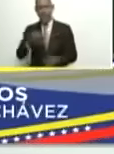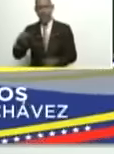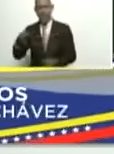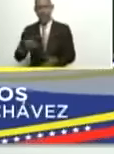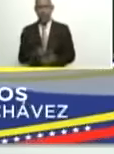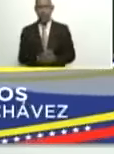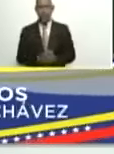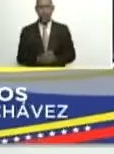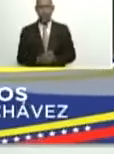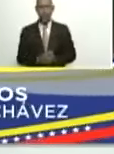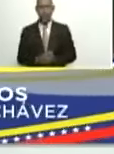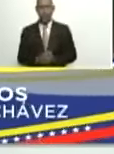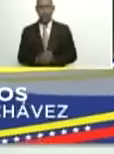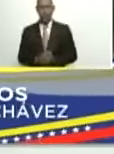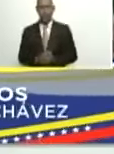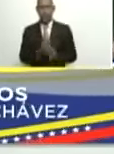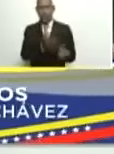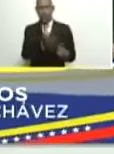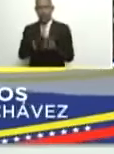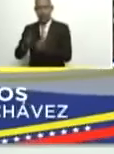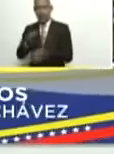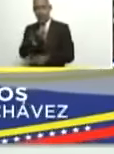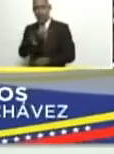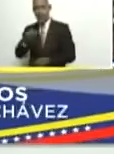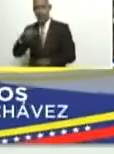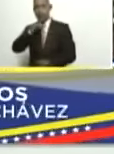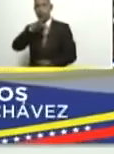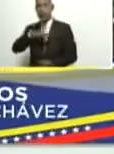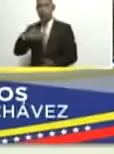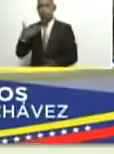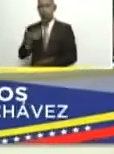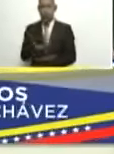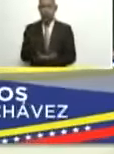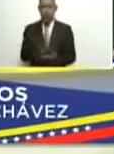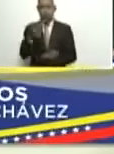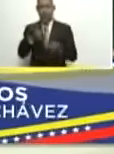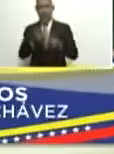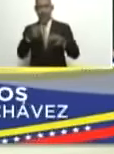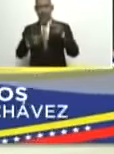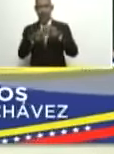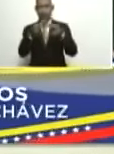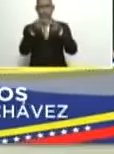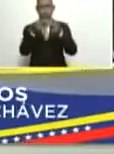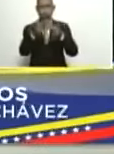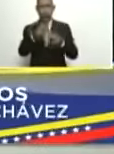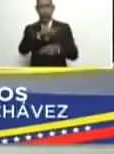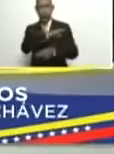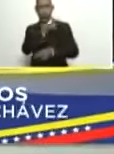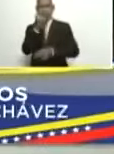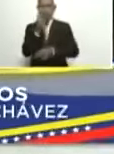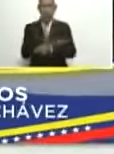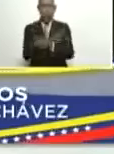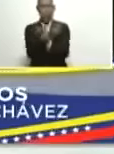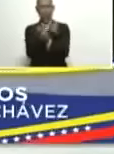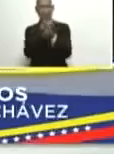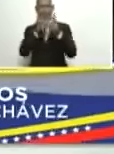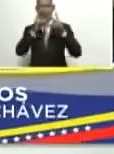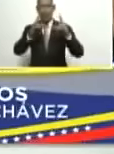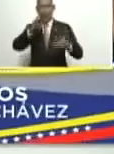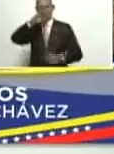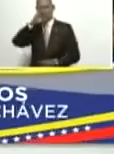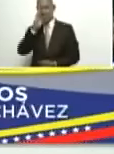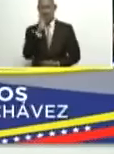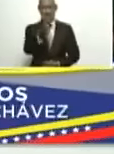correcto, en el lado correcto de la historia, que es la construcción de una poderosa democracia